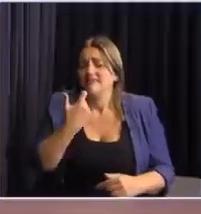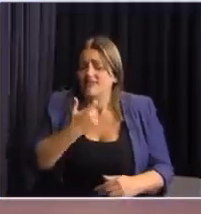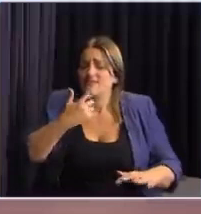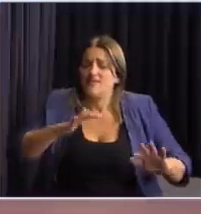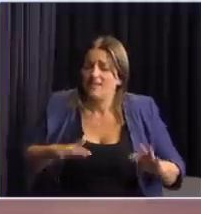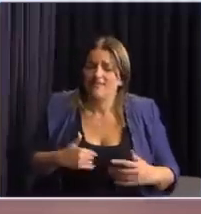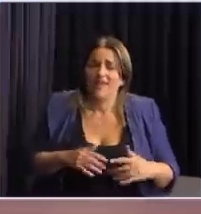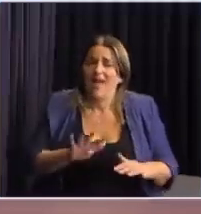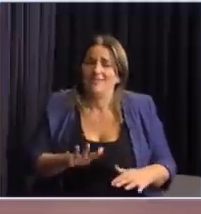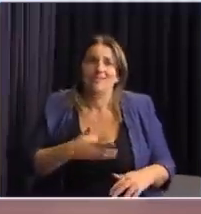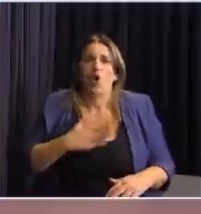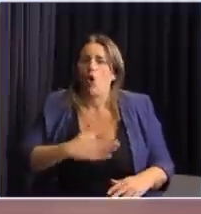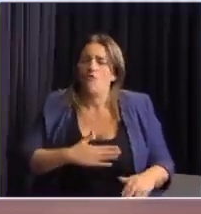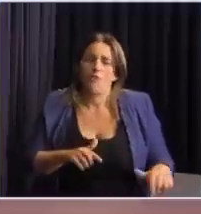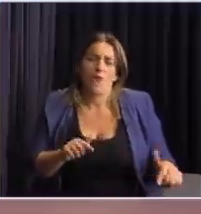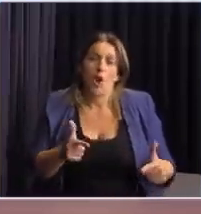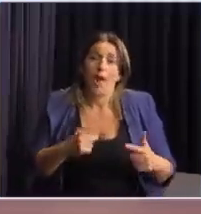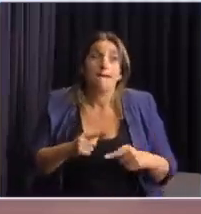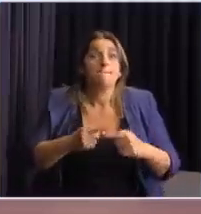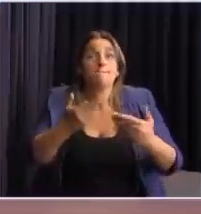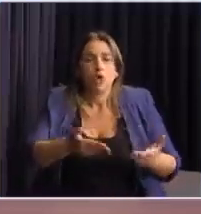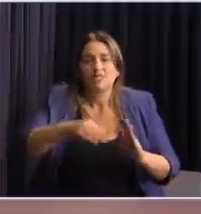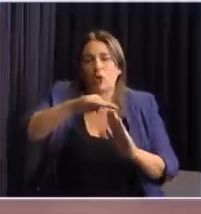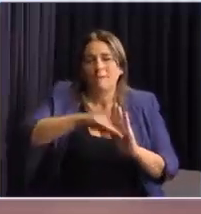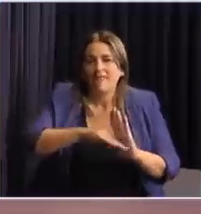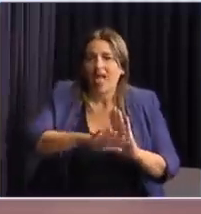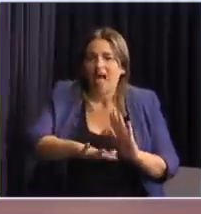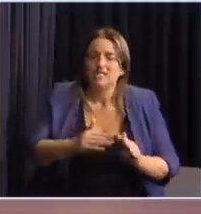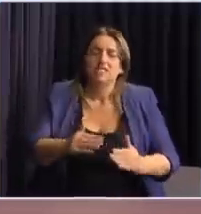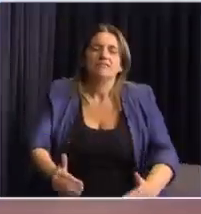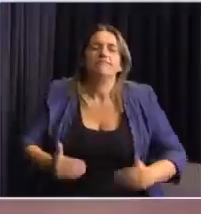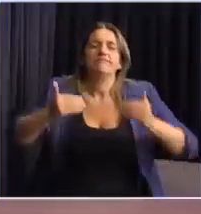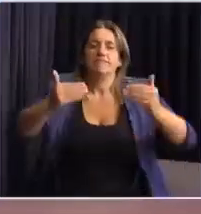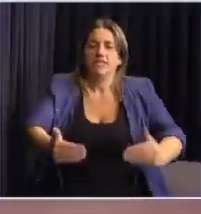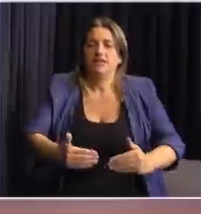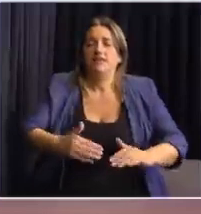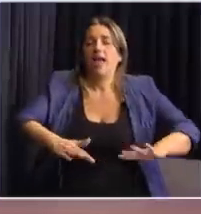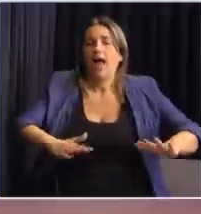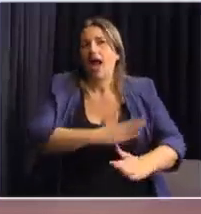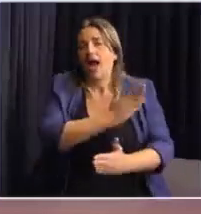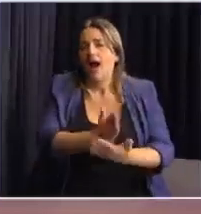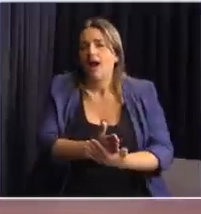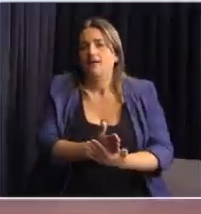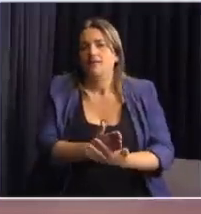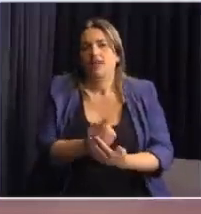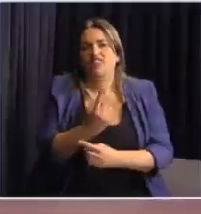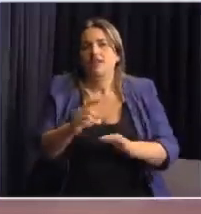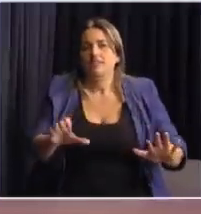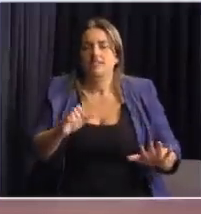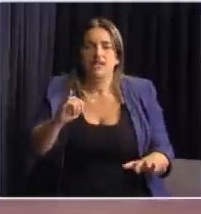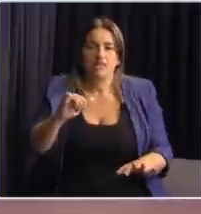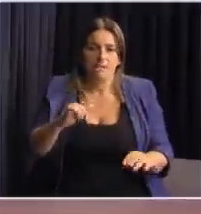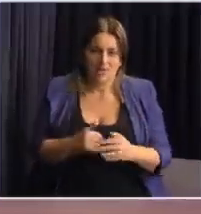querríamos tener, por eso las medidas se extienden por lo menos hasta el 16 de